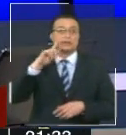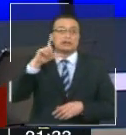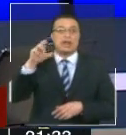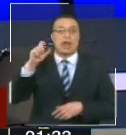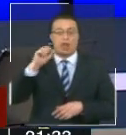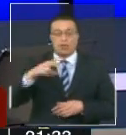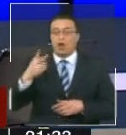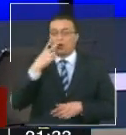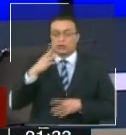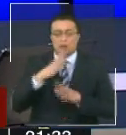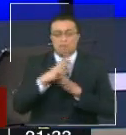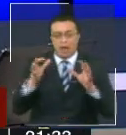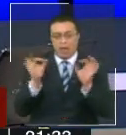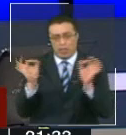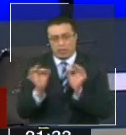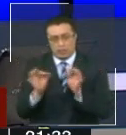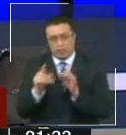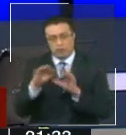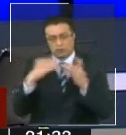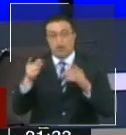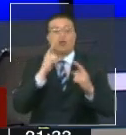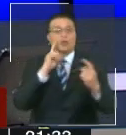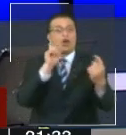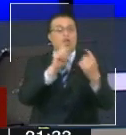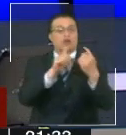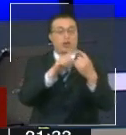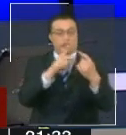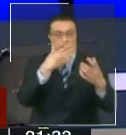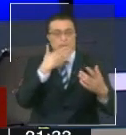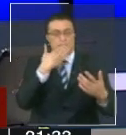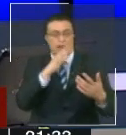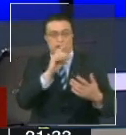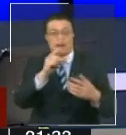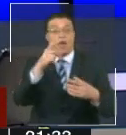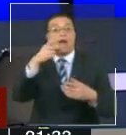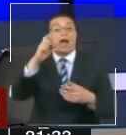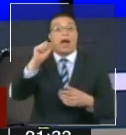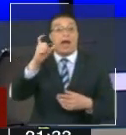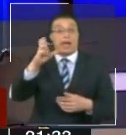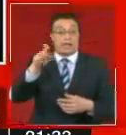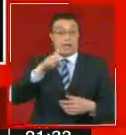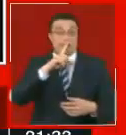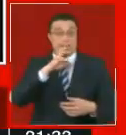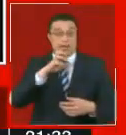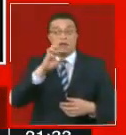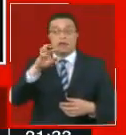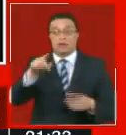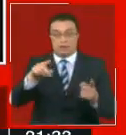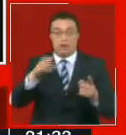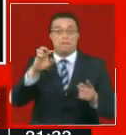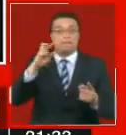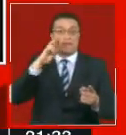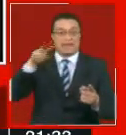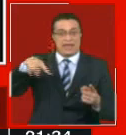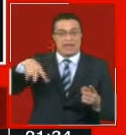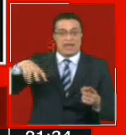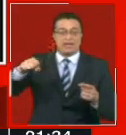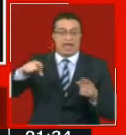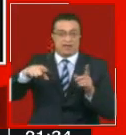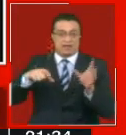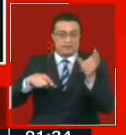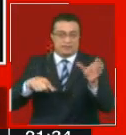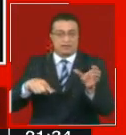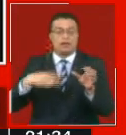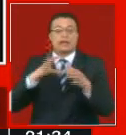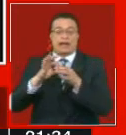queremos conocer más detalles de esta acción y para eso tomamos contacto con el co Agente Juan Ignacio piña Muchísimas gracias señor piña por acompañarnos en CNN Prime y